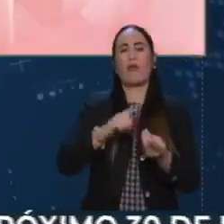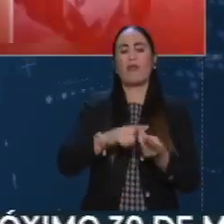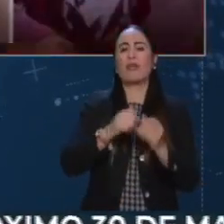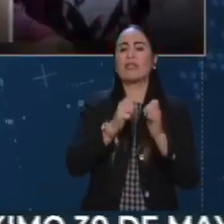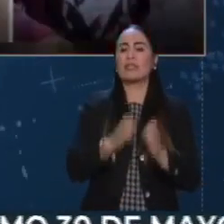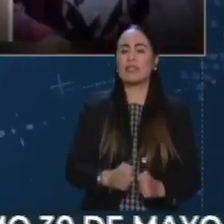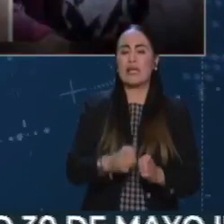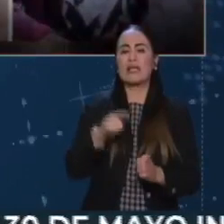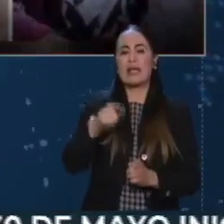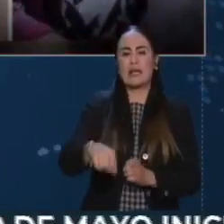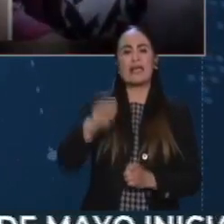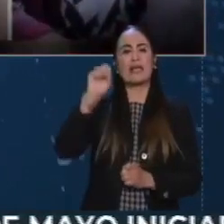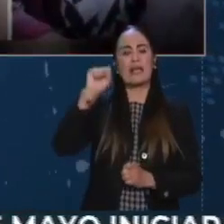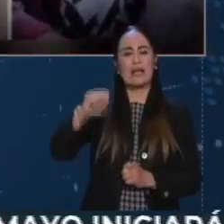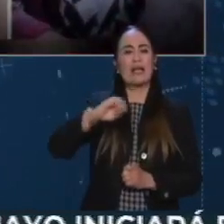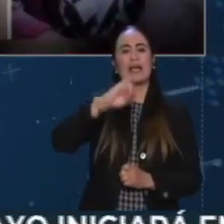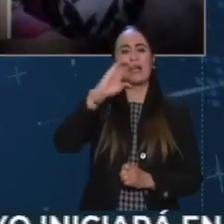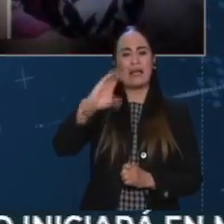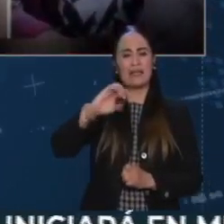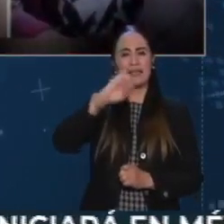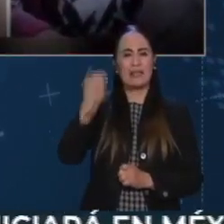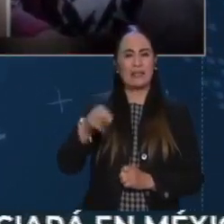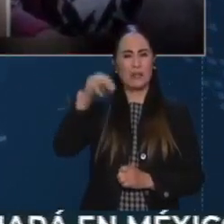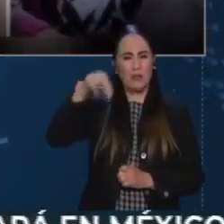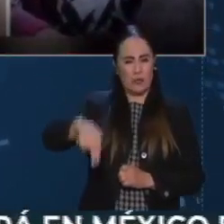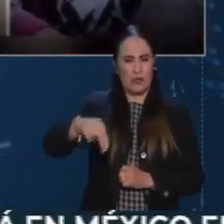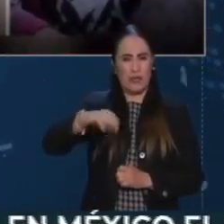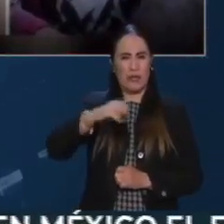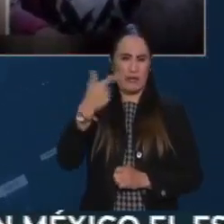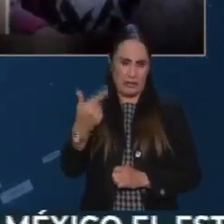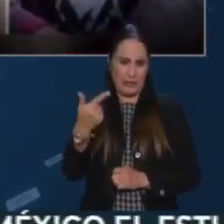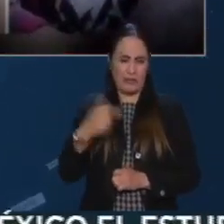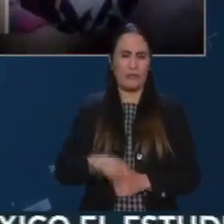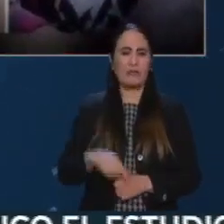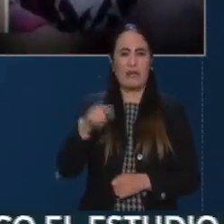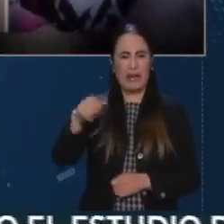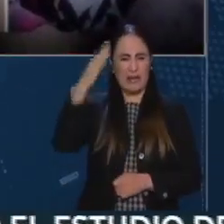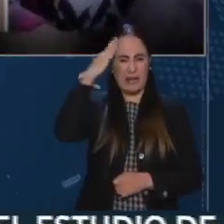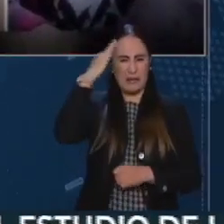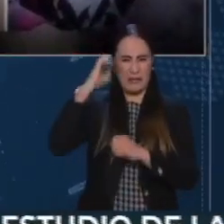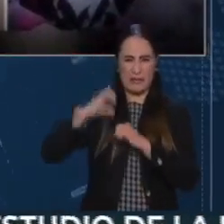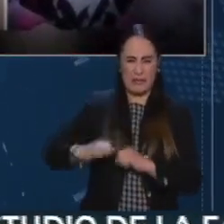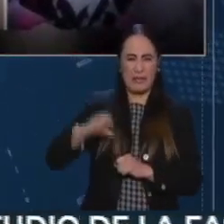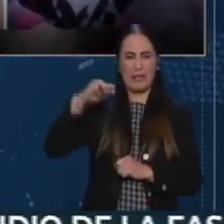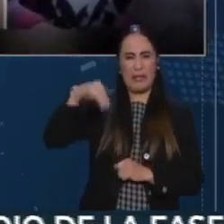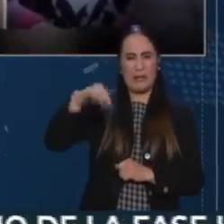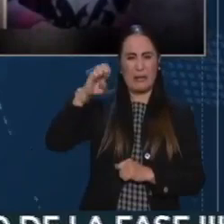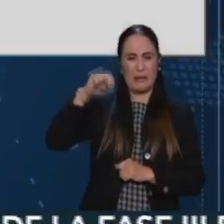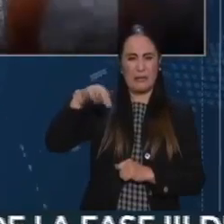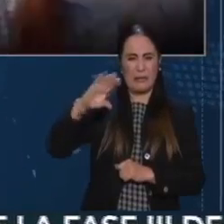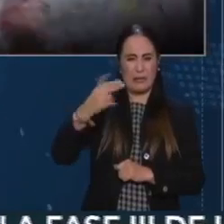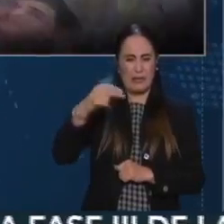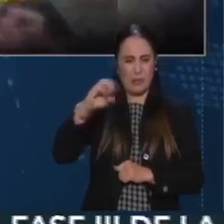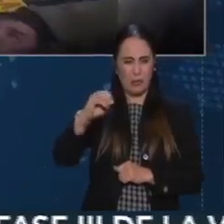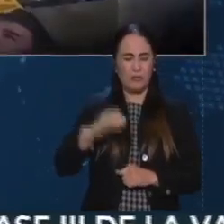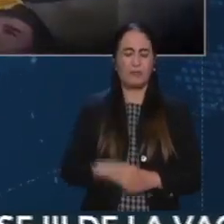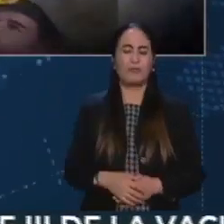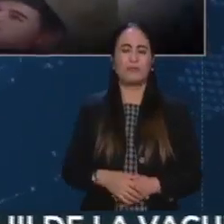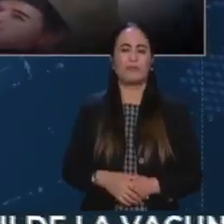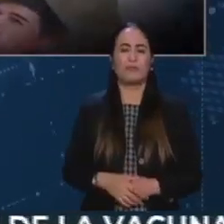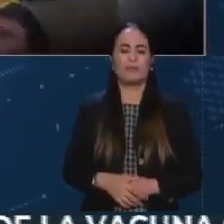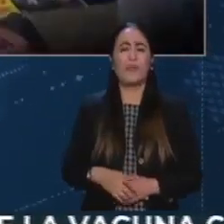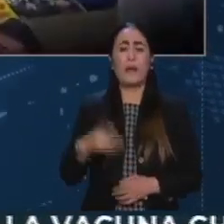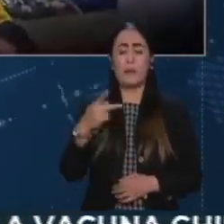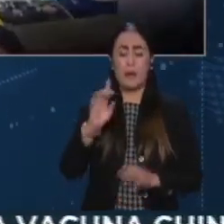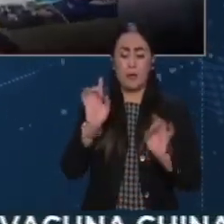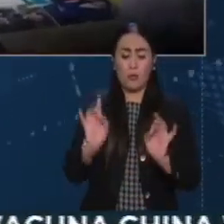el cártel Jalisco Nueva Generación, el del famoso Mencho. Pero todos sabemos también que esos fenómenos delincuenciales no surgen de un